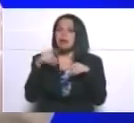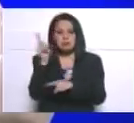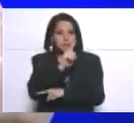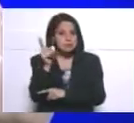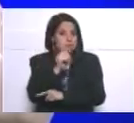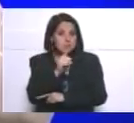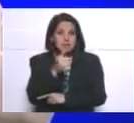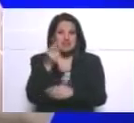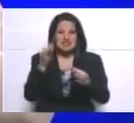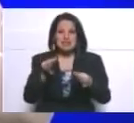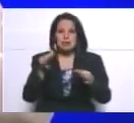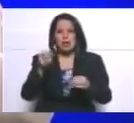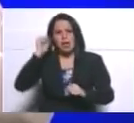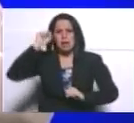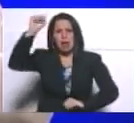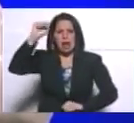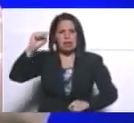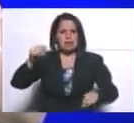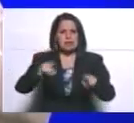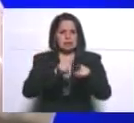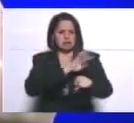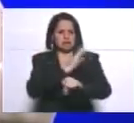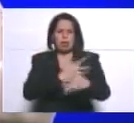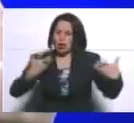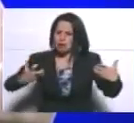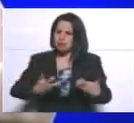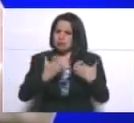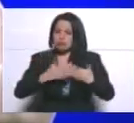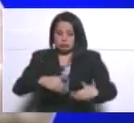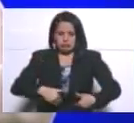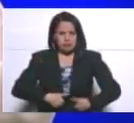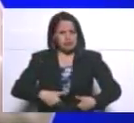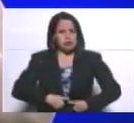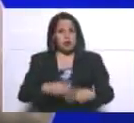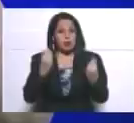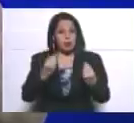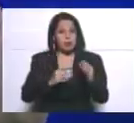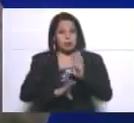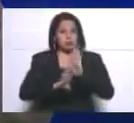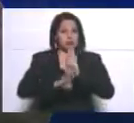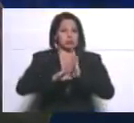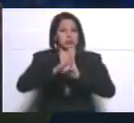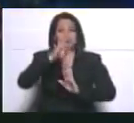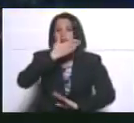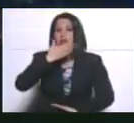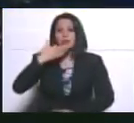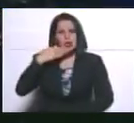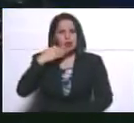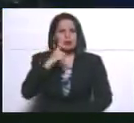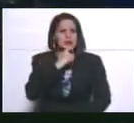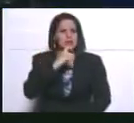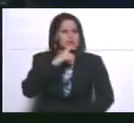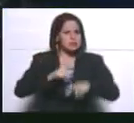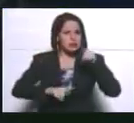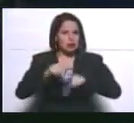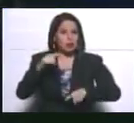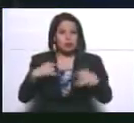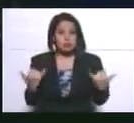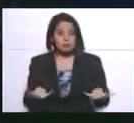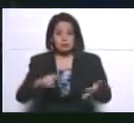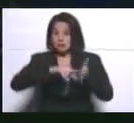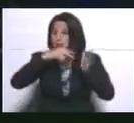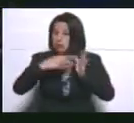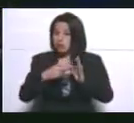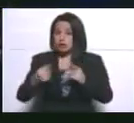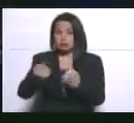pueblo valiente, ha sido un pueblo que se ha crecido en las peores de las dificultades. Y nosotros en medio de las dificultades que significó la violencia,